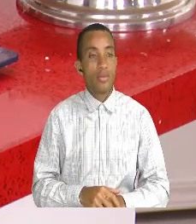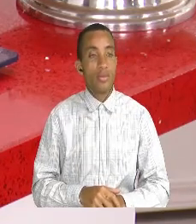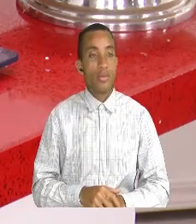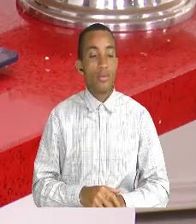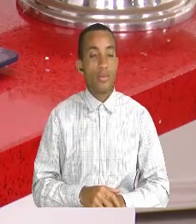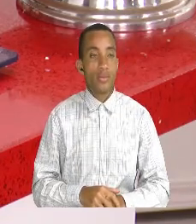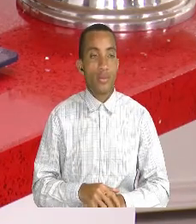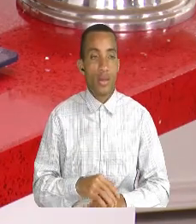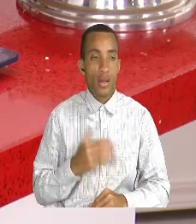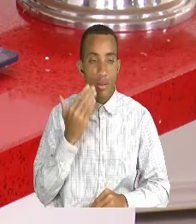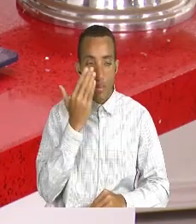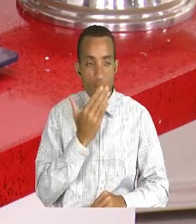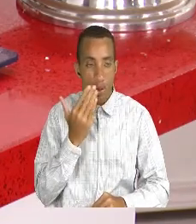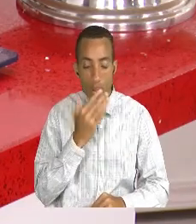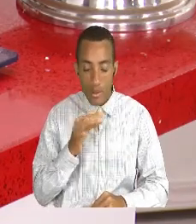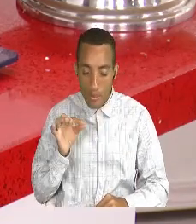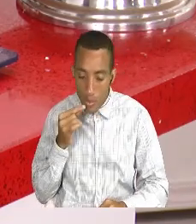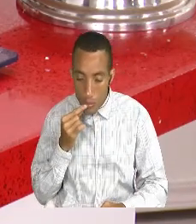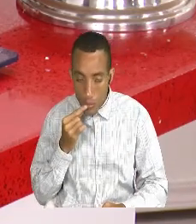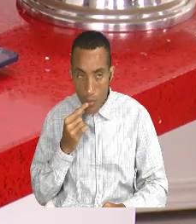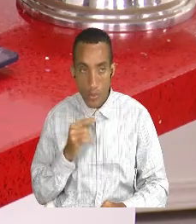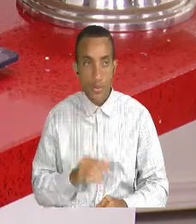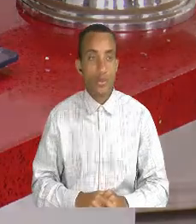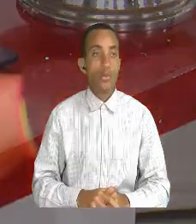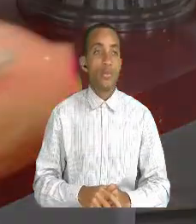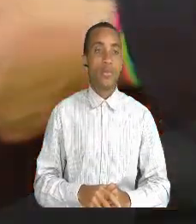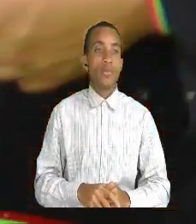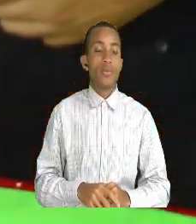a probar cómo está de sabor. Okay. ¿Sí de qué?